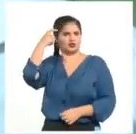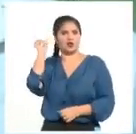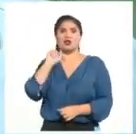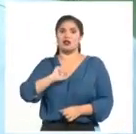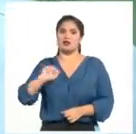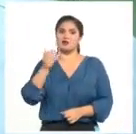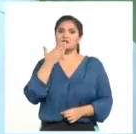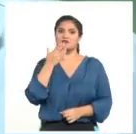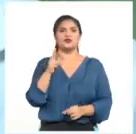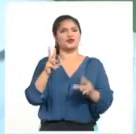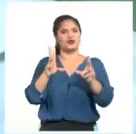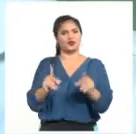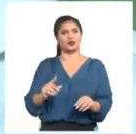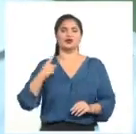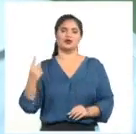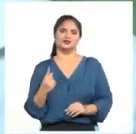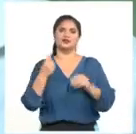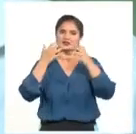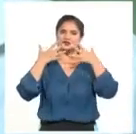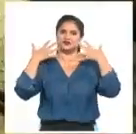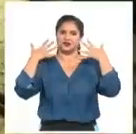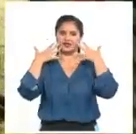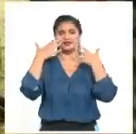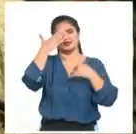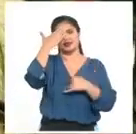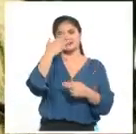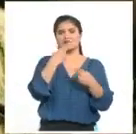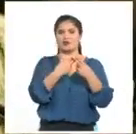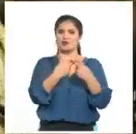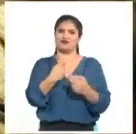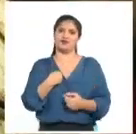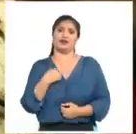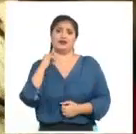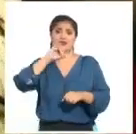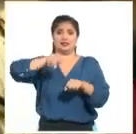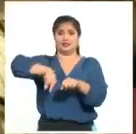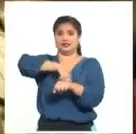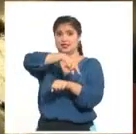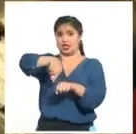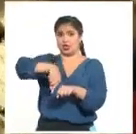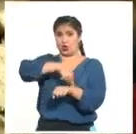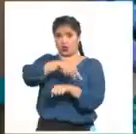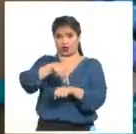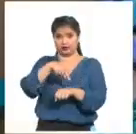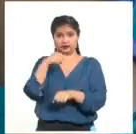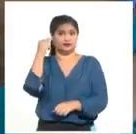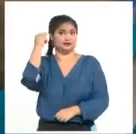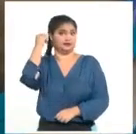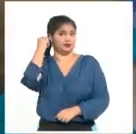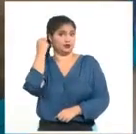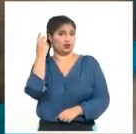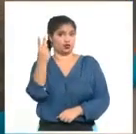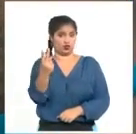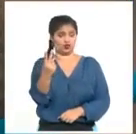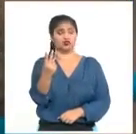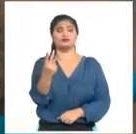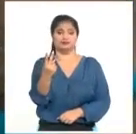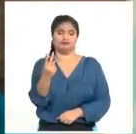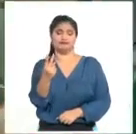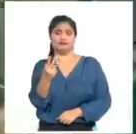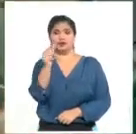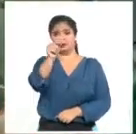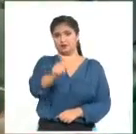y nos sentimos gratificados por todo esto. 6 horas duró la intervención quirúrgica que realizaron estos 2 neurocirujanos